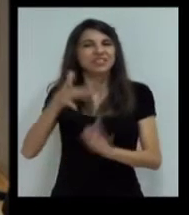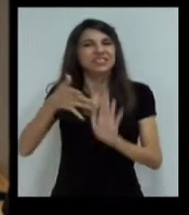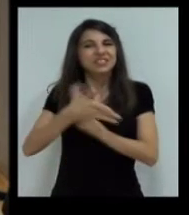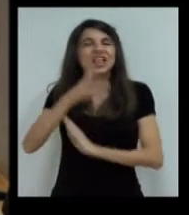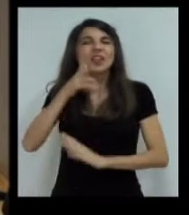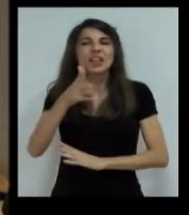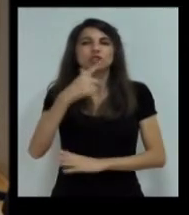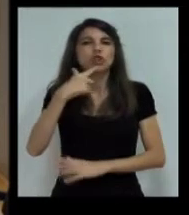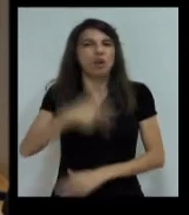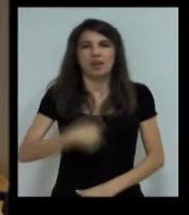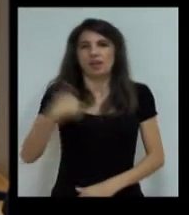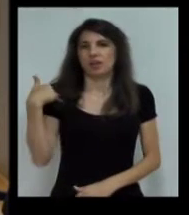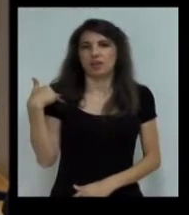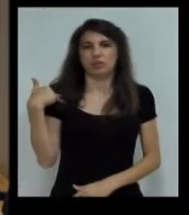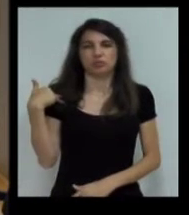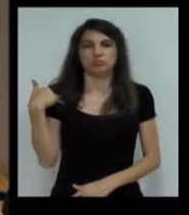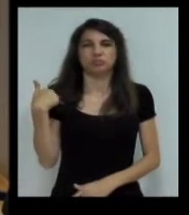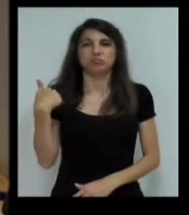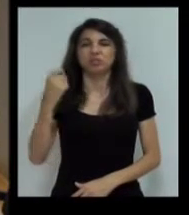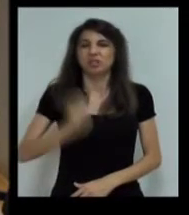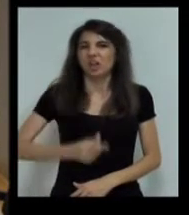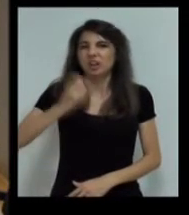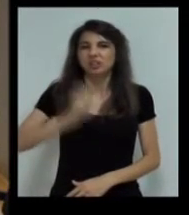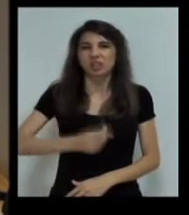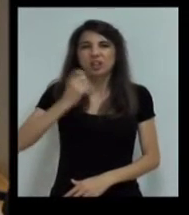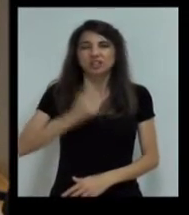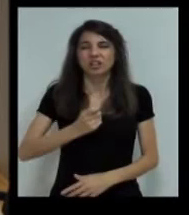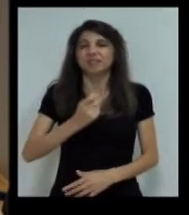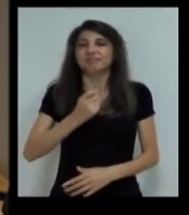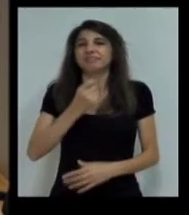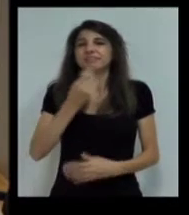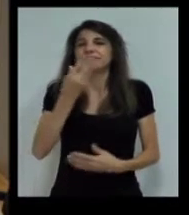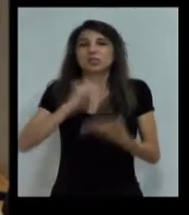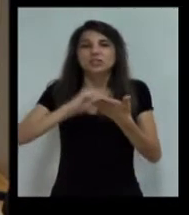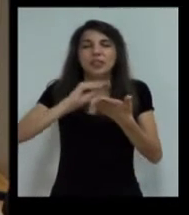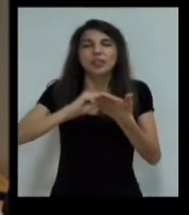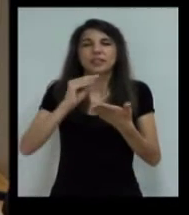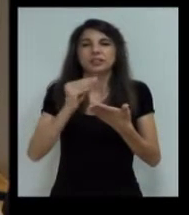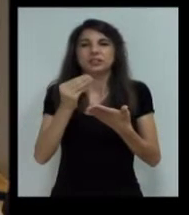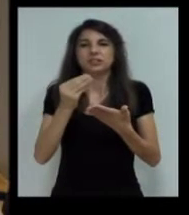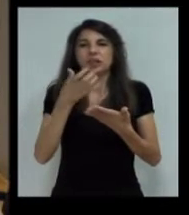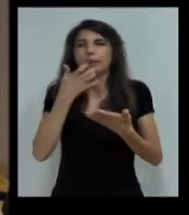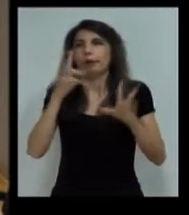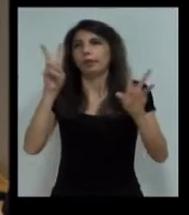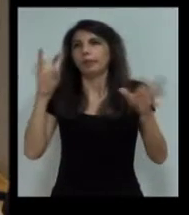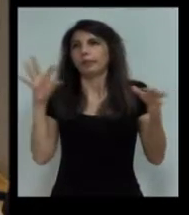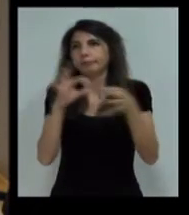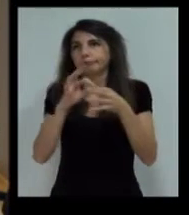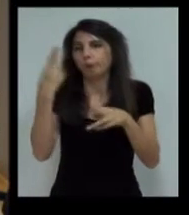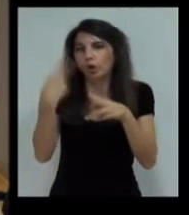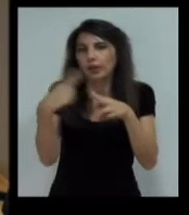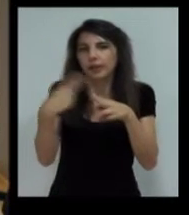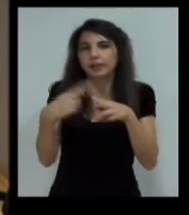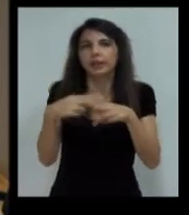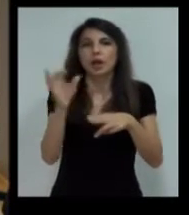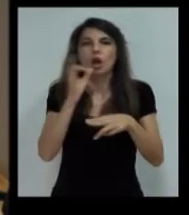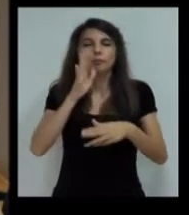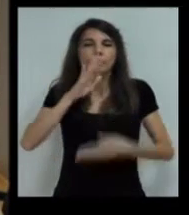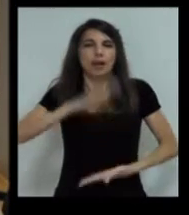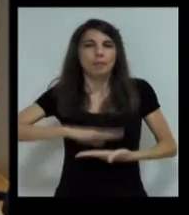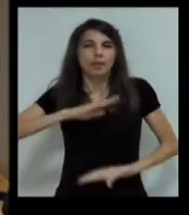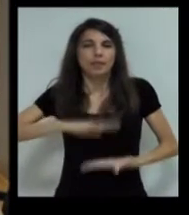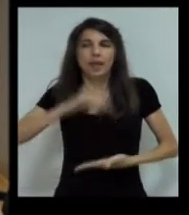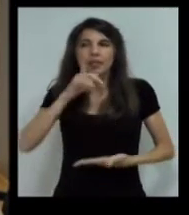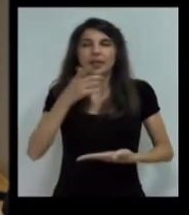que en ocasiones, bueno, pues por motivos X, prioridad política, capacidad de asunción